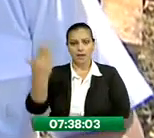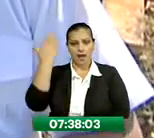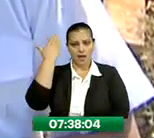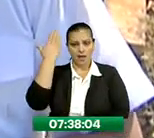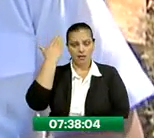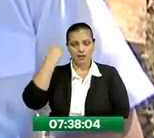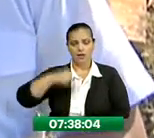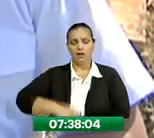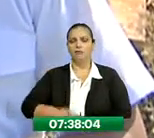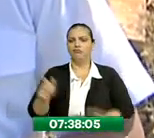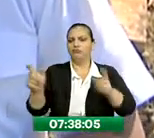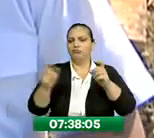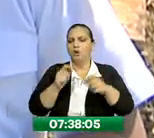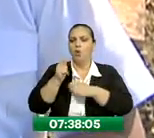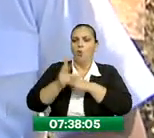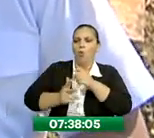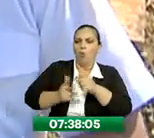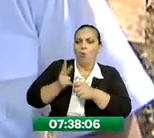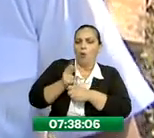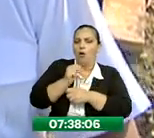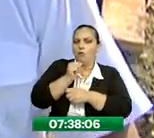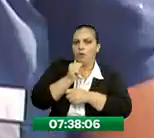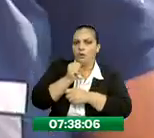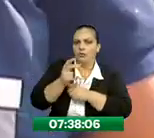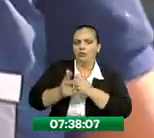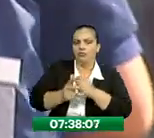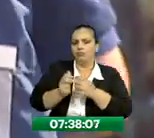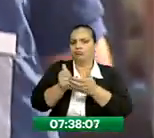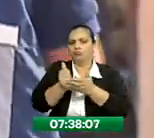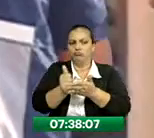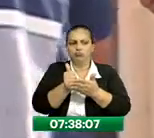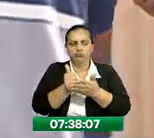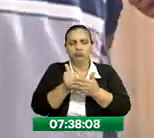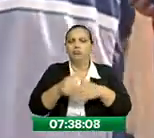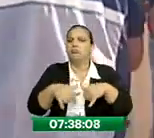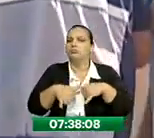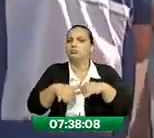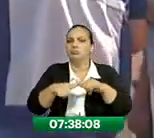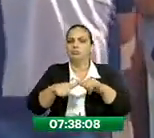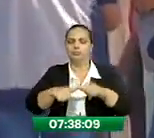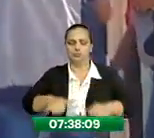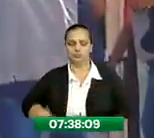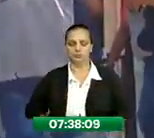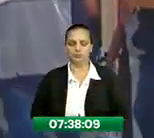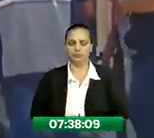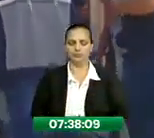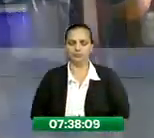este gobierno y por sobre todo a ayudar a más personas. Informó Julio César Saona.